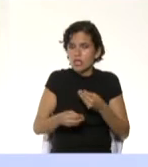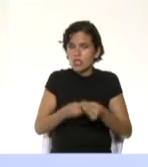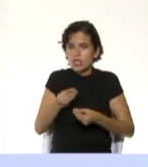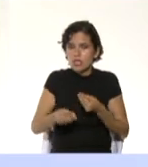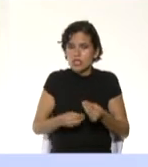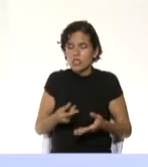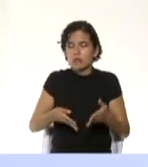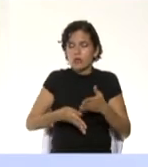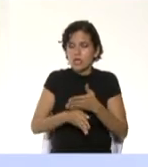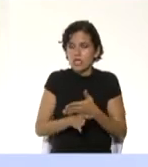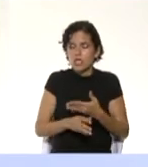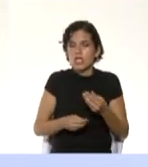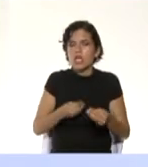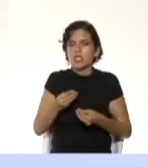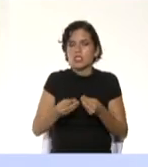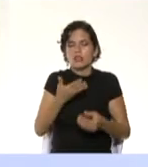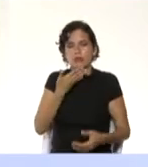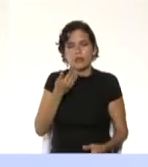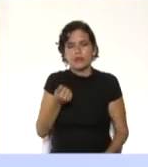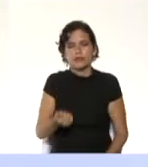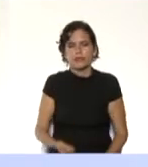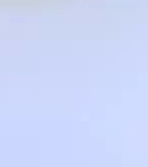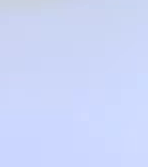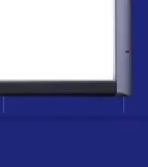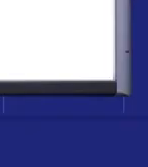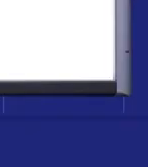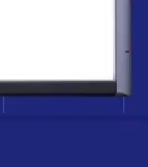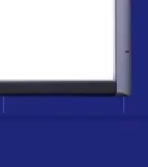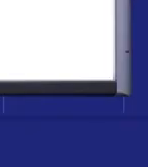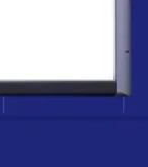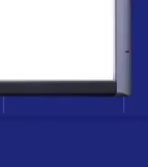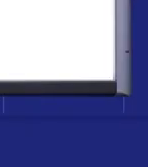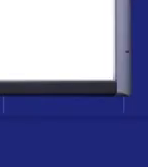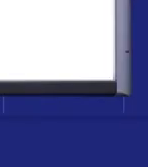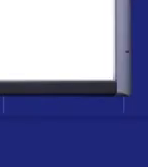esa toma de decisiones y poder ir mejorando.